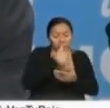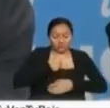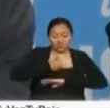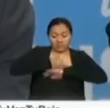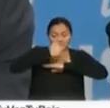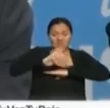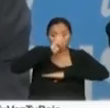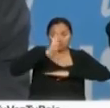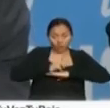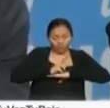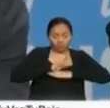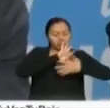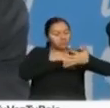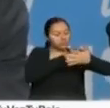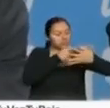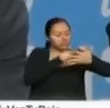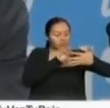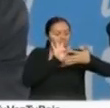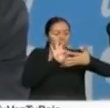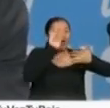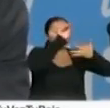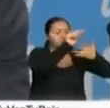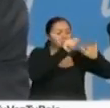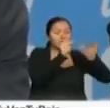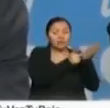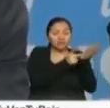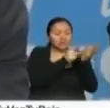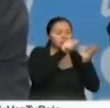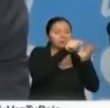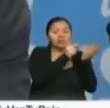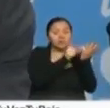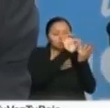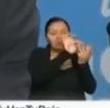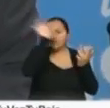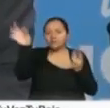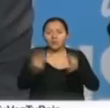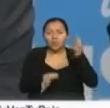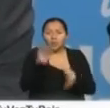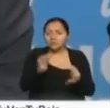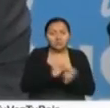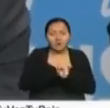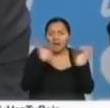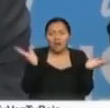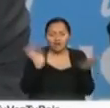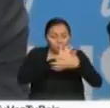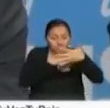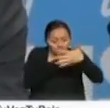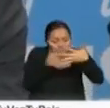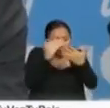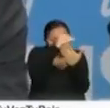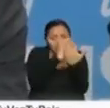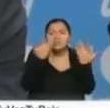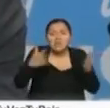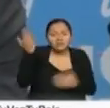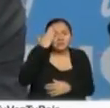educativa tiene toda la facultad como autoridad educativa de llevarle esto al sistema de justicia y el protocolo establece cómo debe